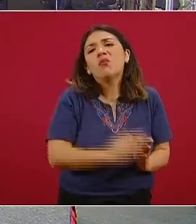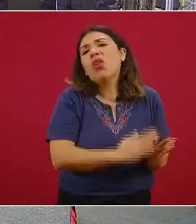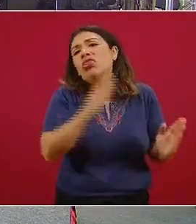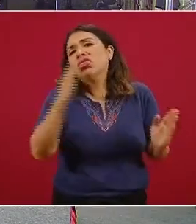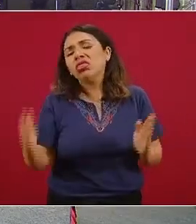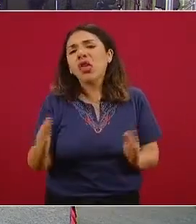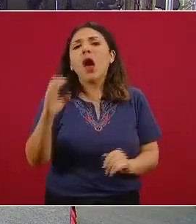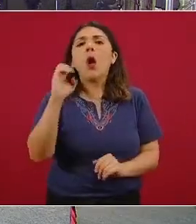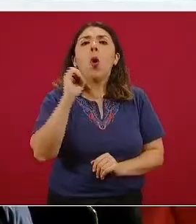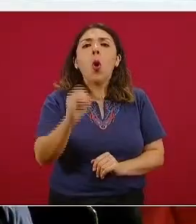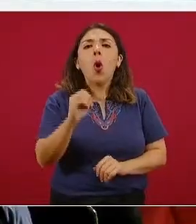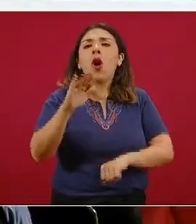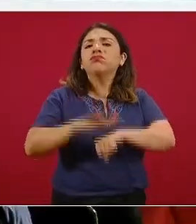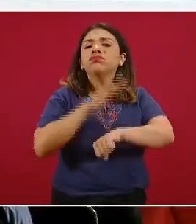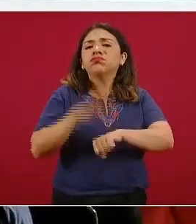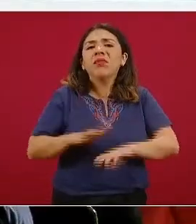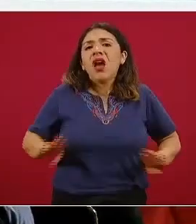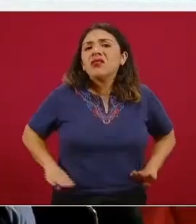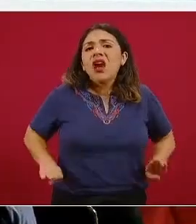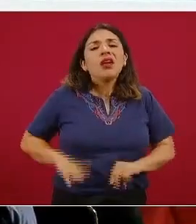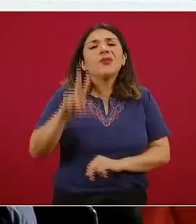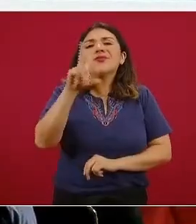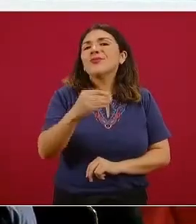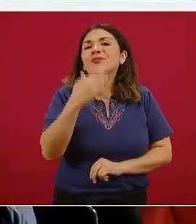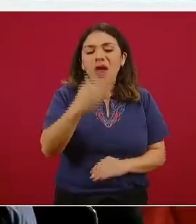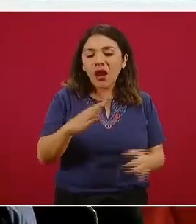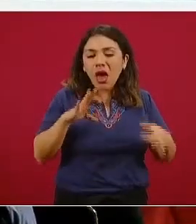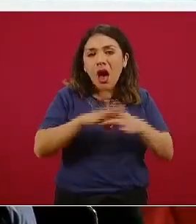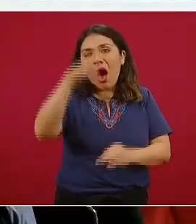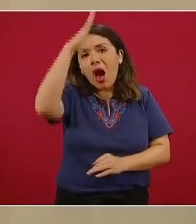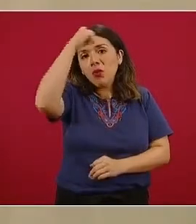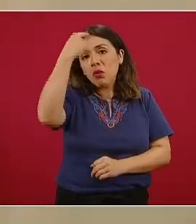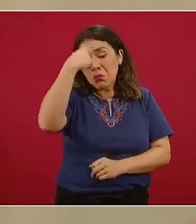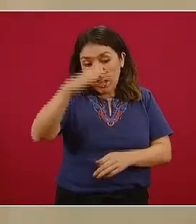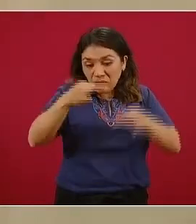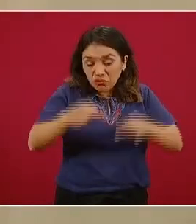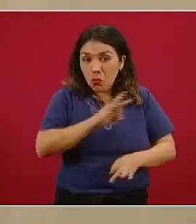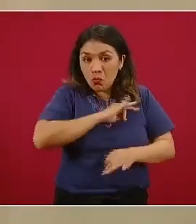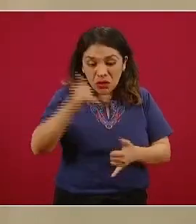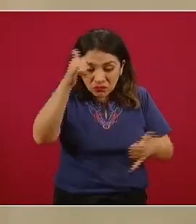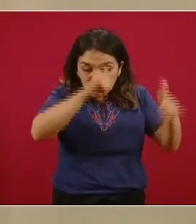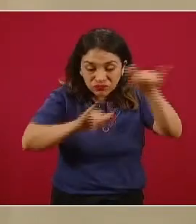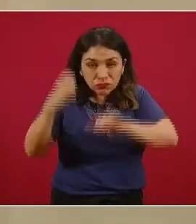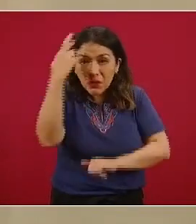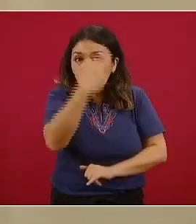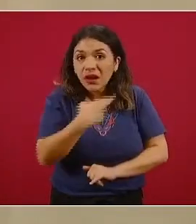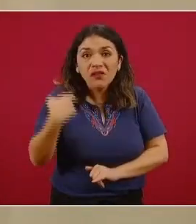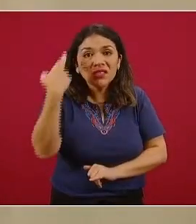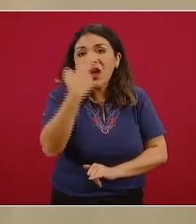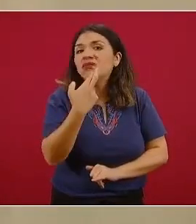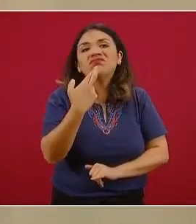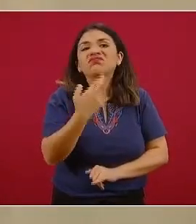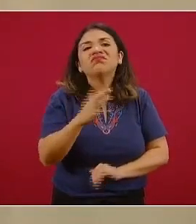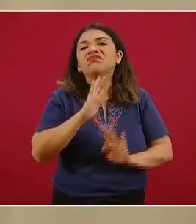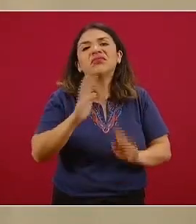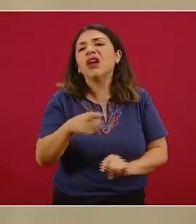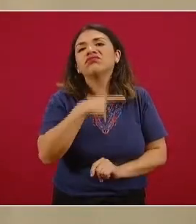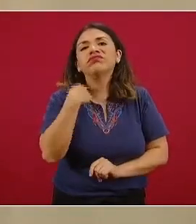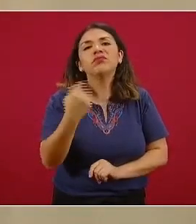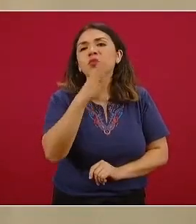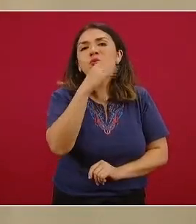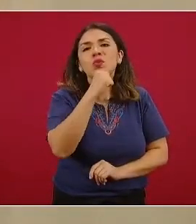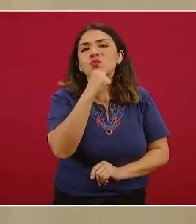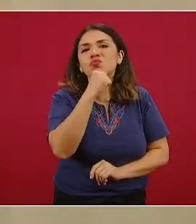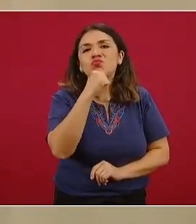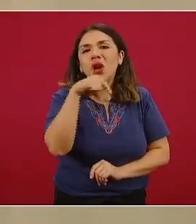rechazada? Porque no cumplió con las características que el lineamiento de vigilancia epidemiológica y el diagnóstico por laboratorio